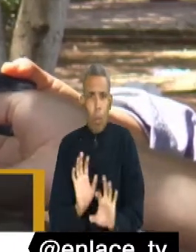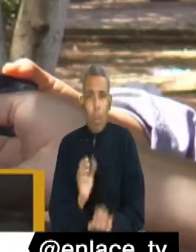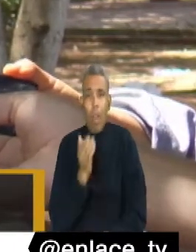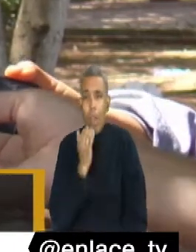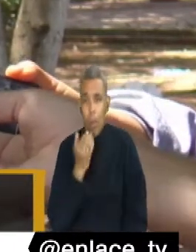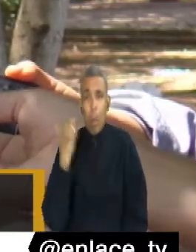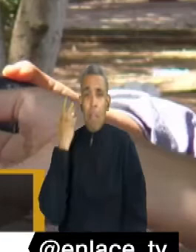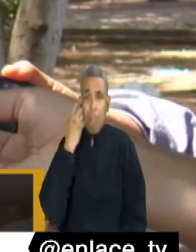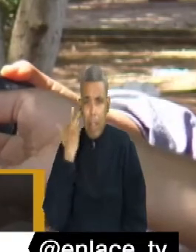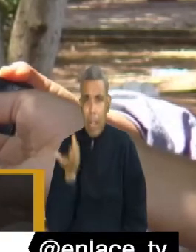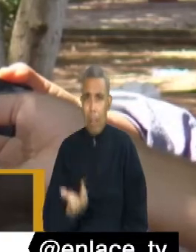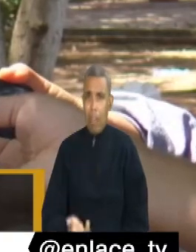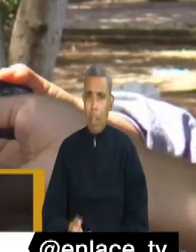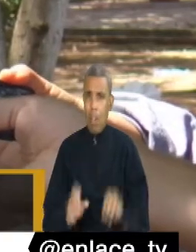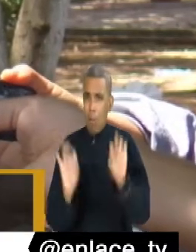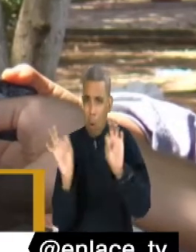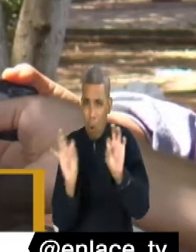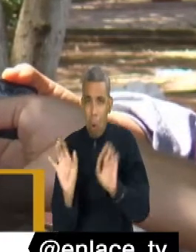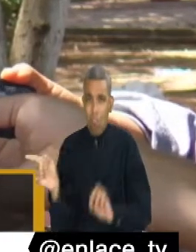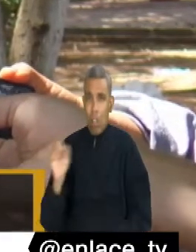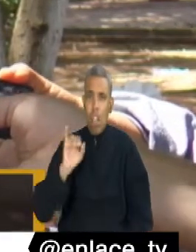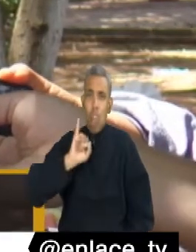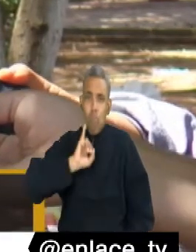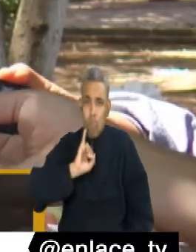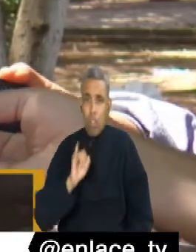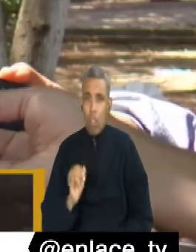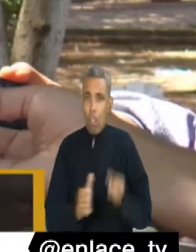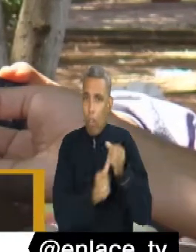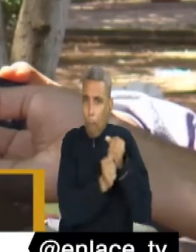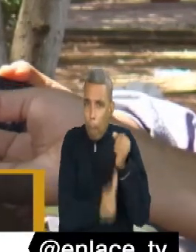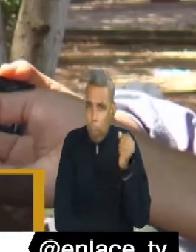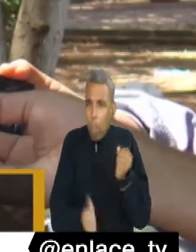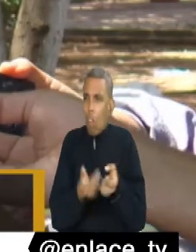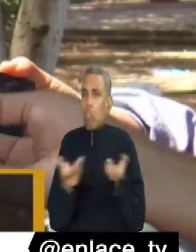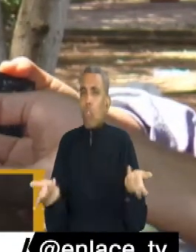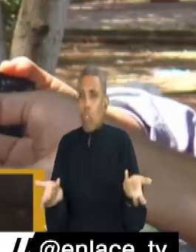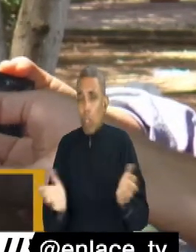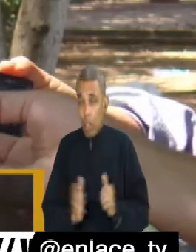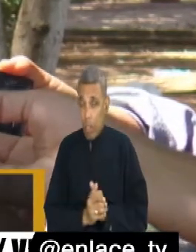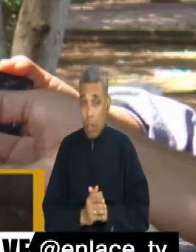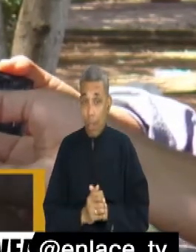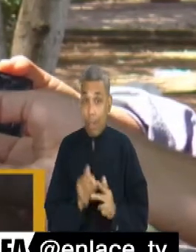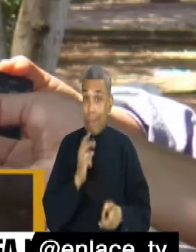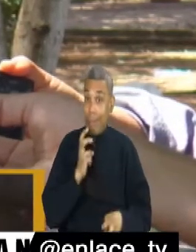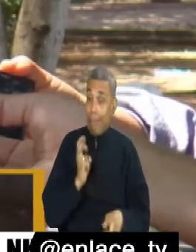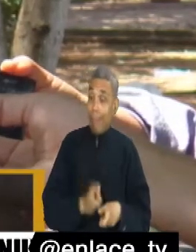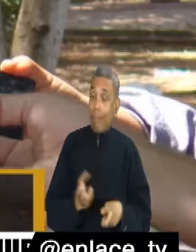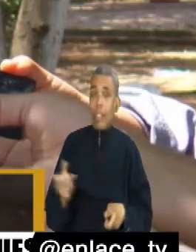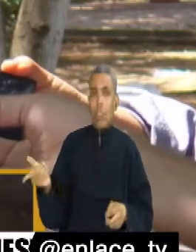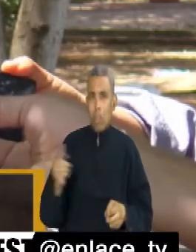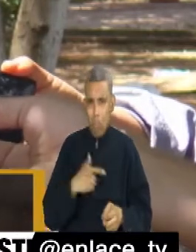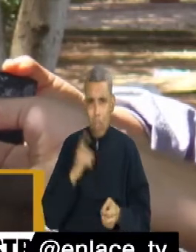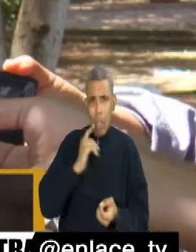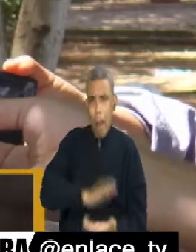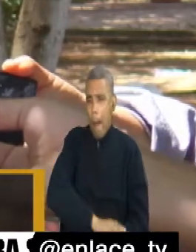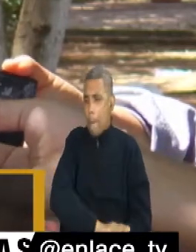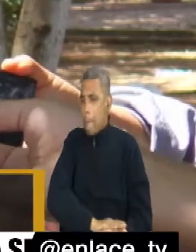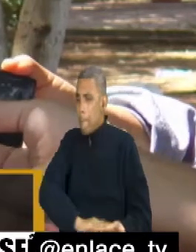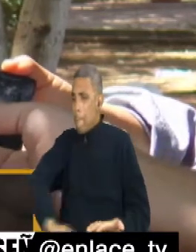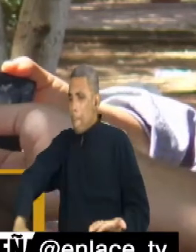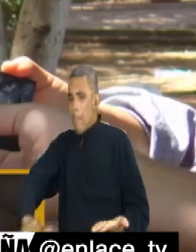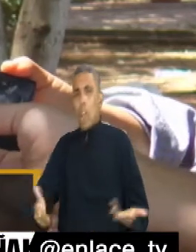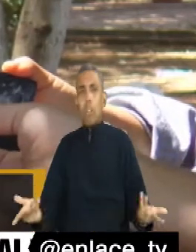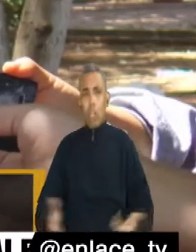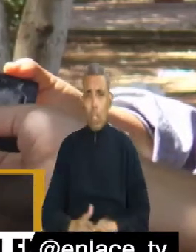aquí no hay baños, aquí no hay urinales, la basura, ellos van a dormir en el suelo, ellos no son animales, ellos son